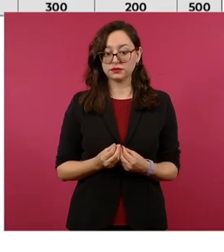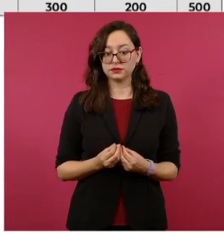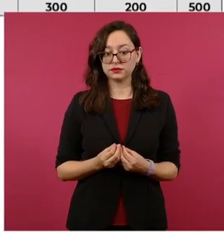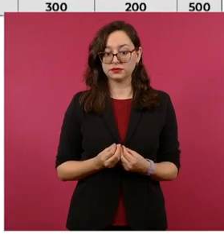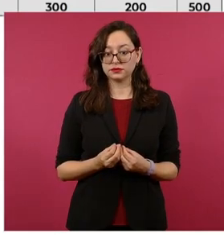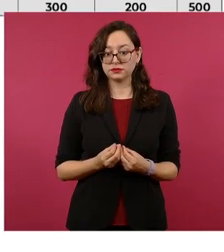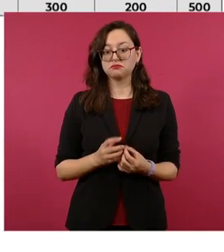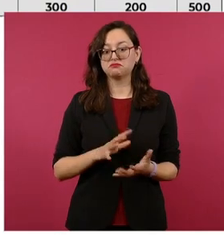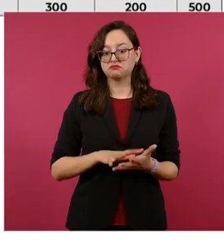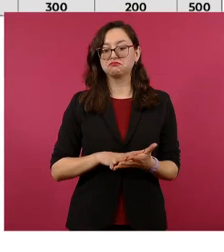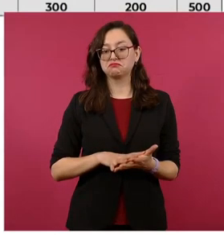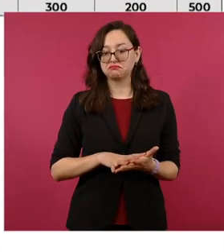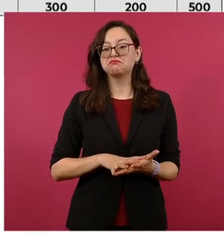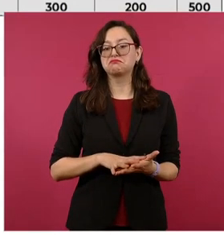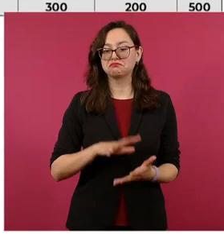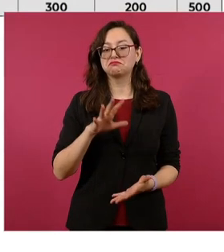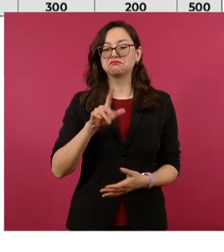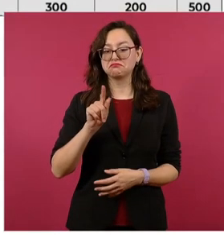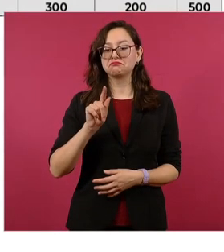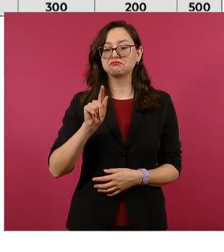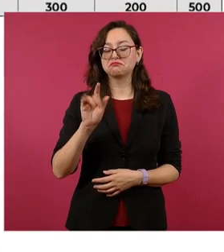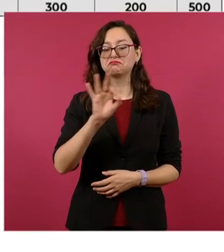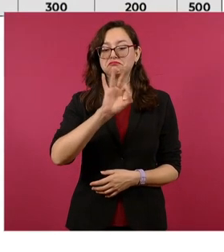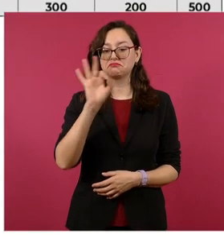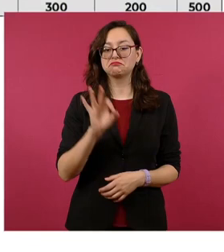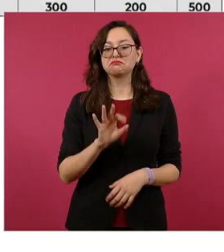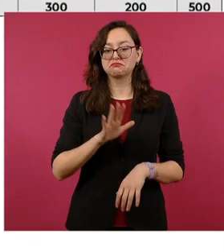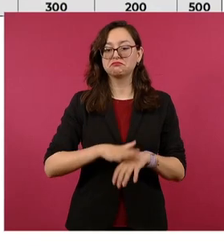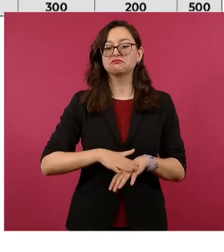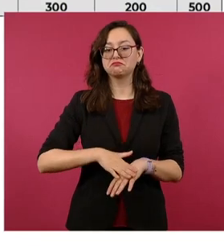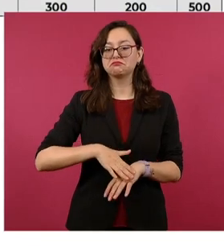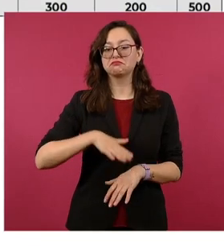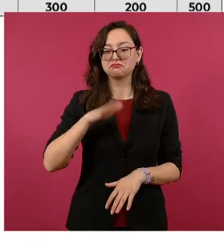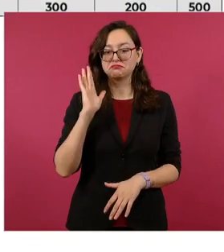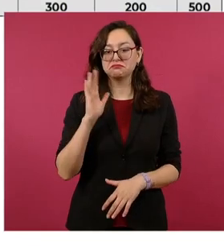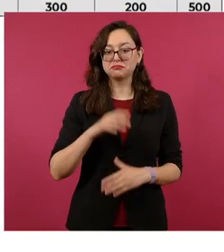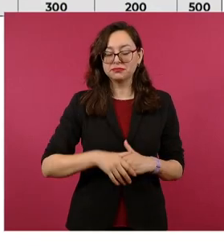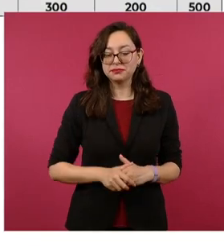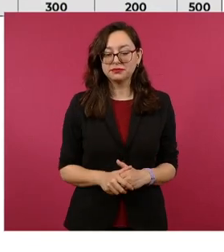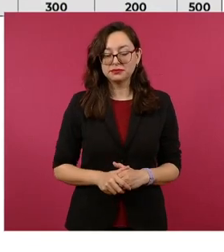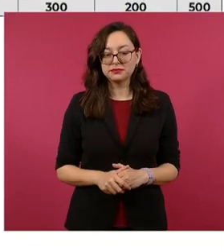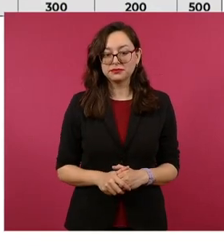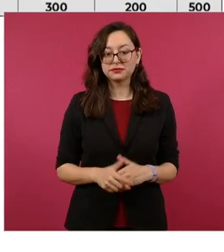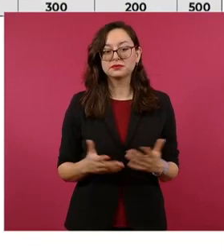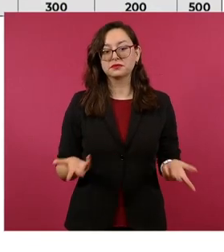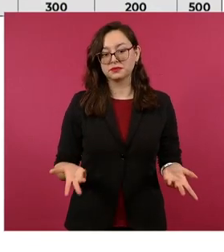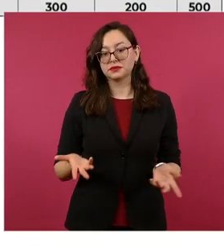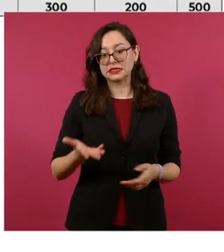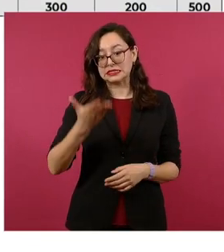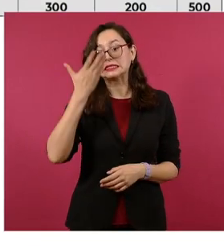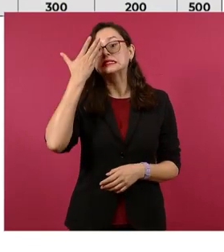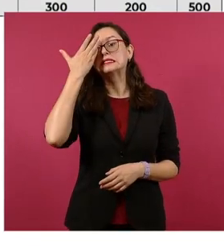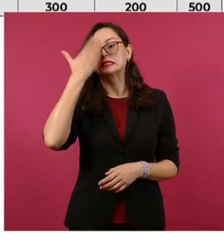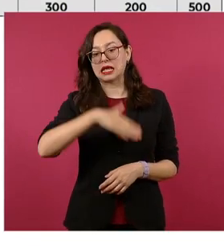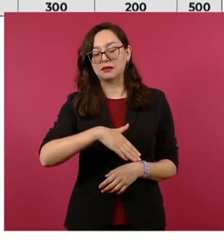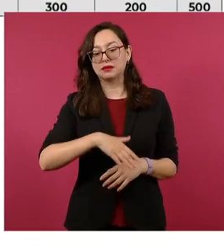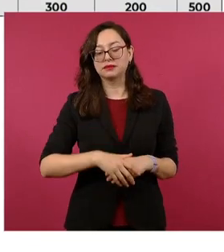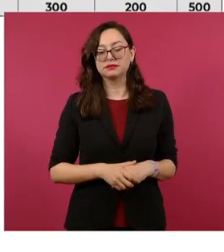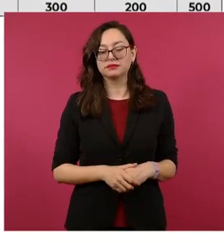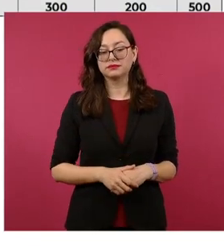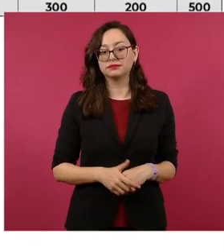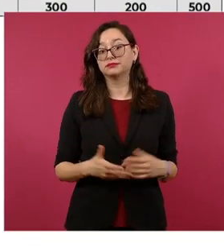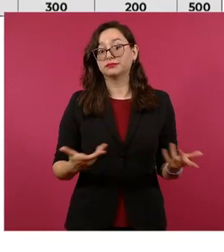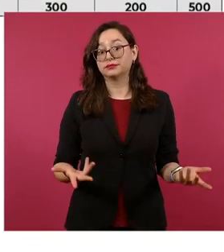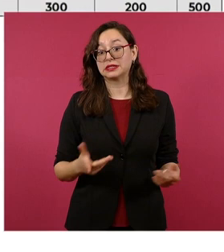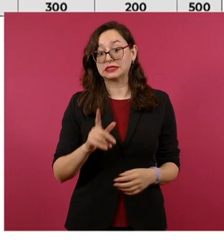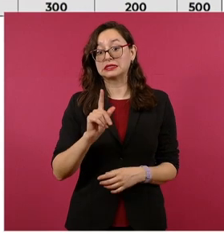una mayoría calificada, es decir, de 2/3 partes. Como sabemos, una mayoría calificada lo